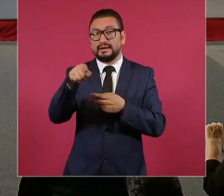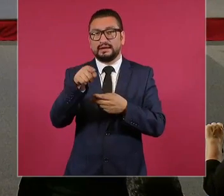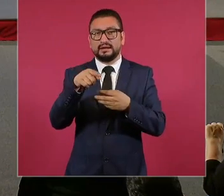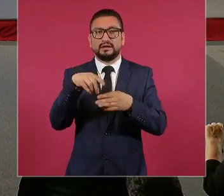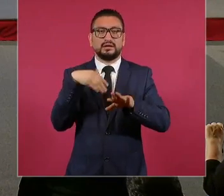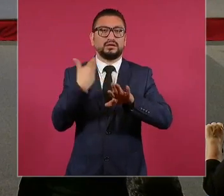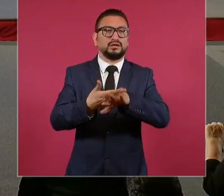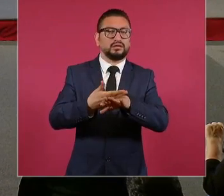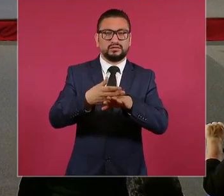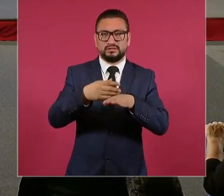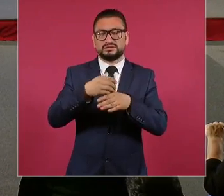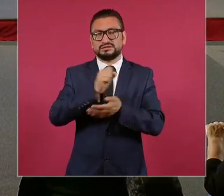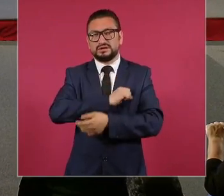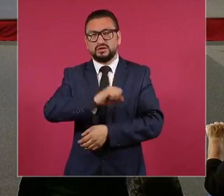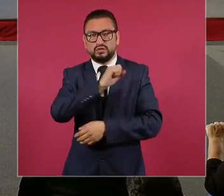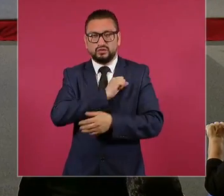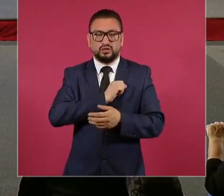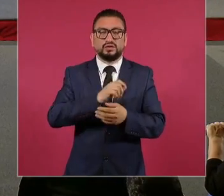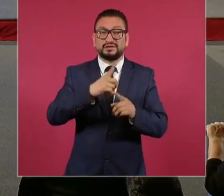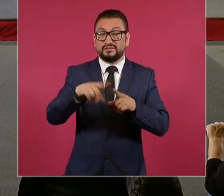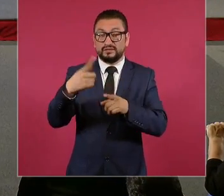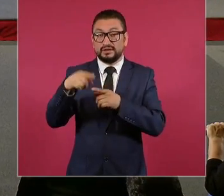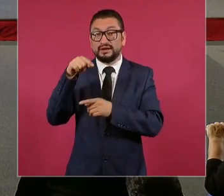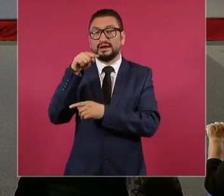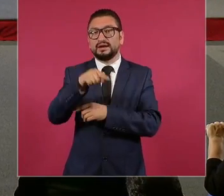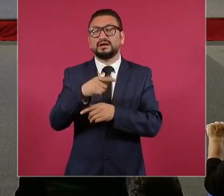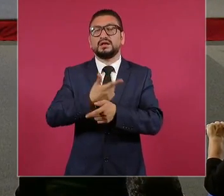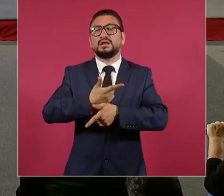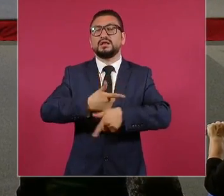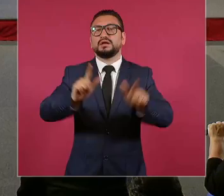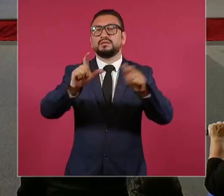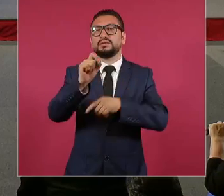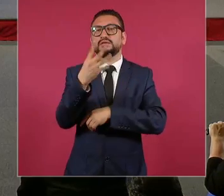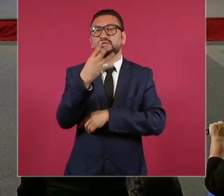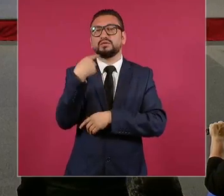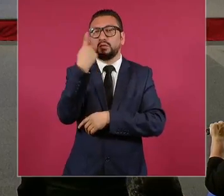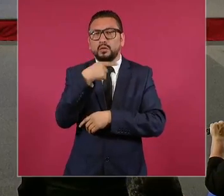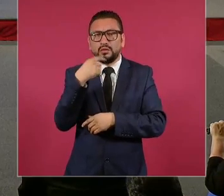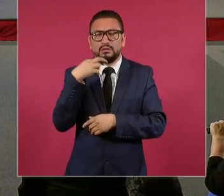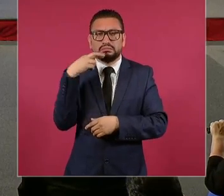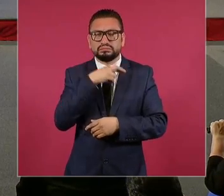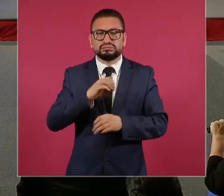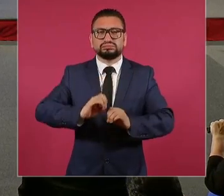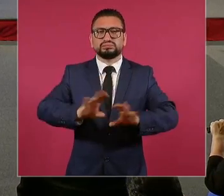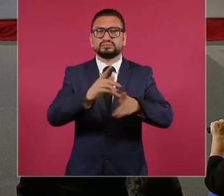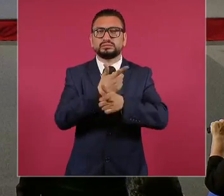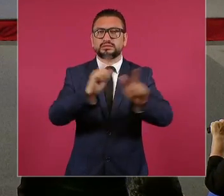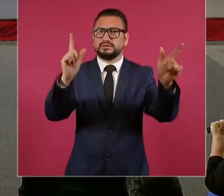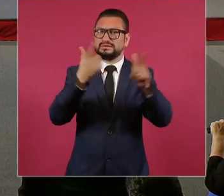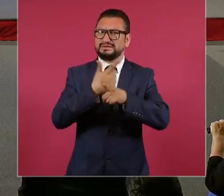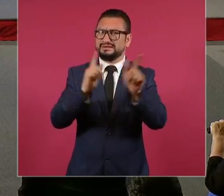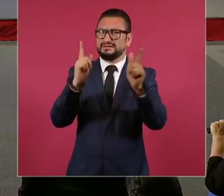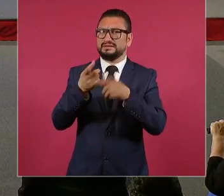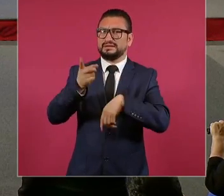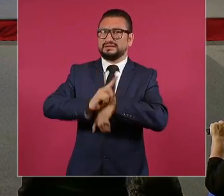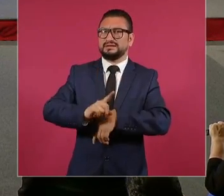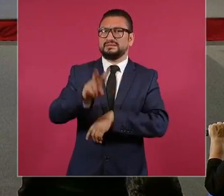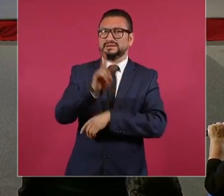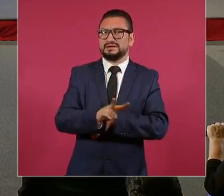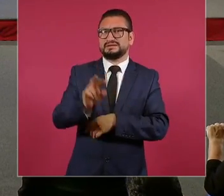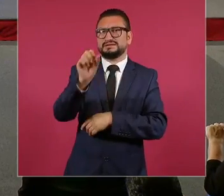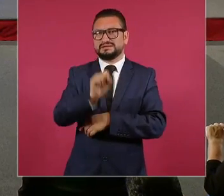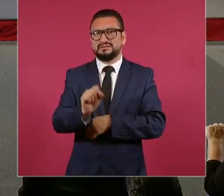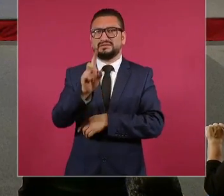contra la salud. El plazo otorgado para su liberación es 24 horas, insistimos en las liberaciones de los viernes y los